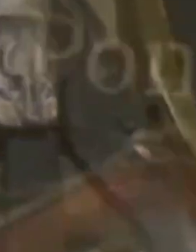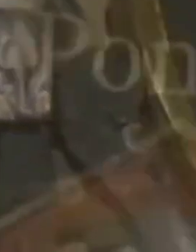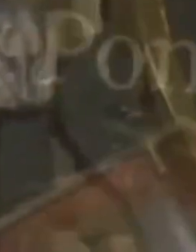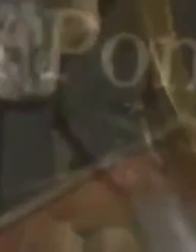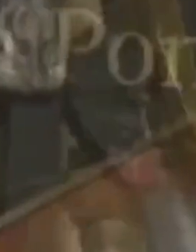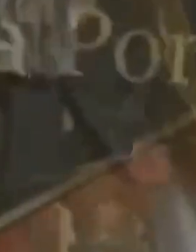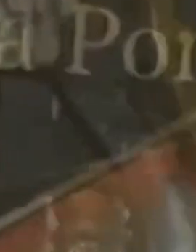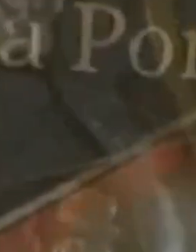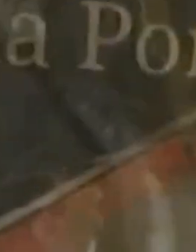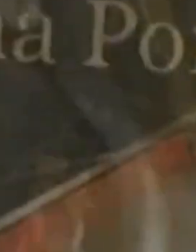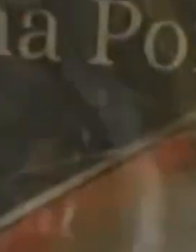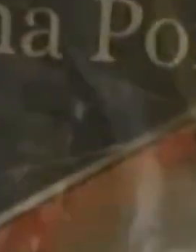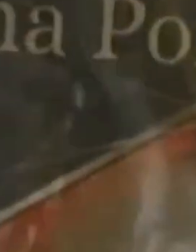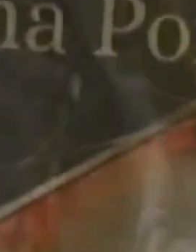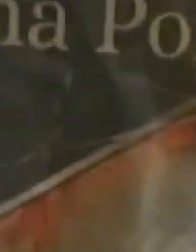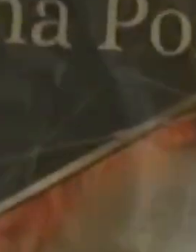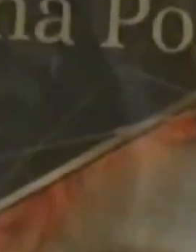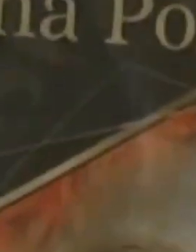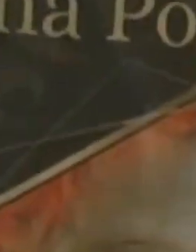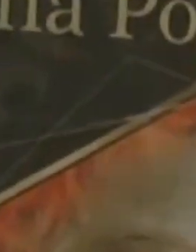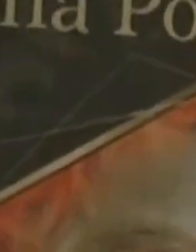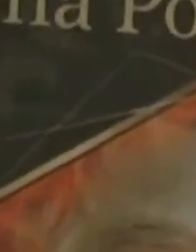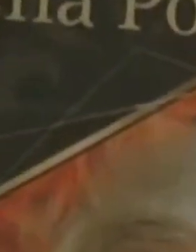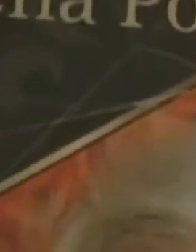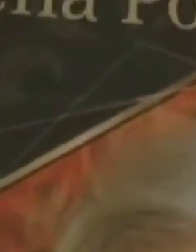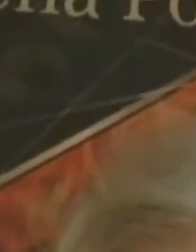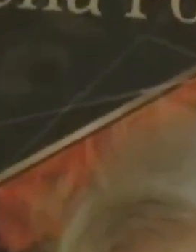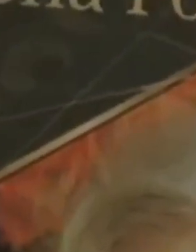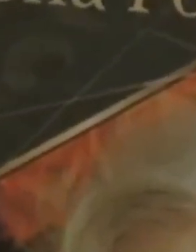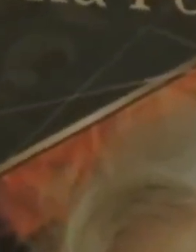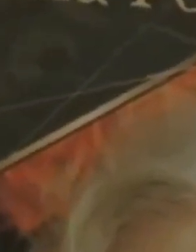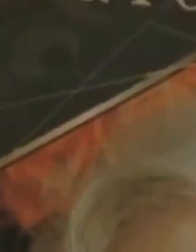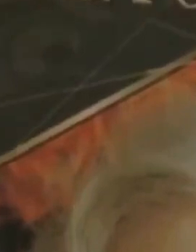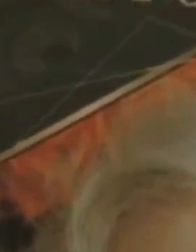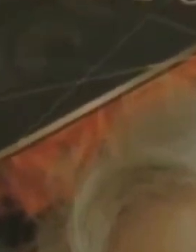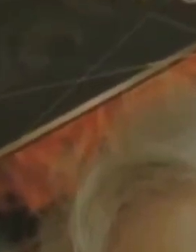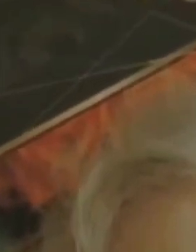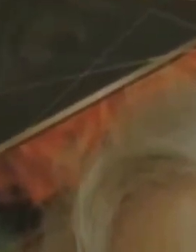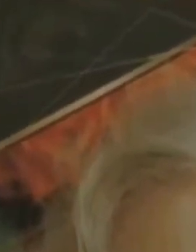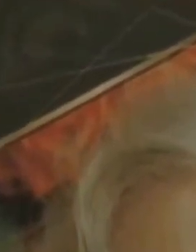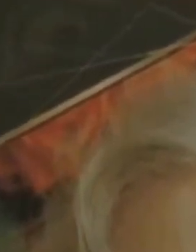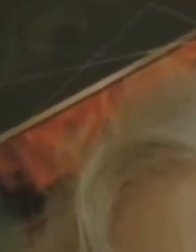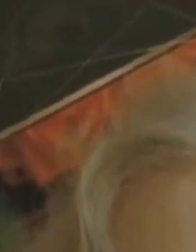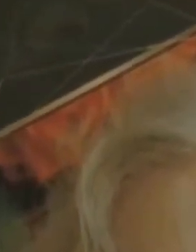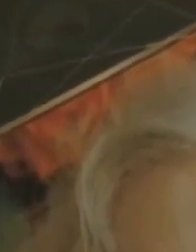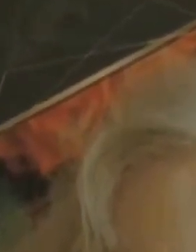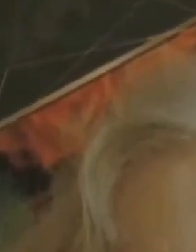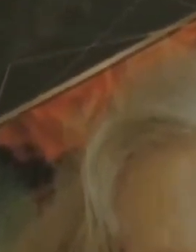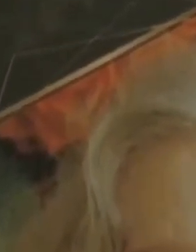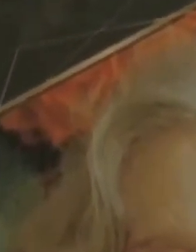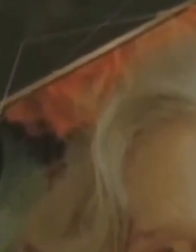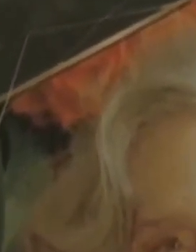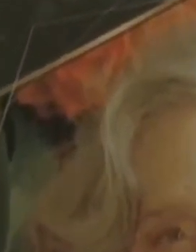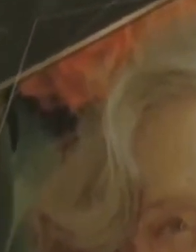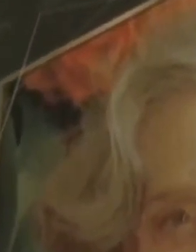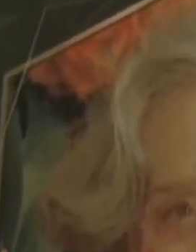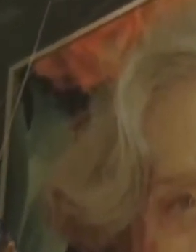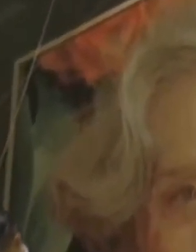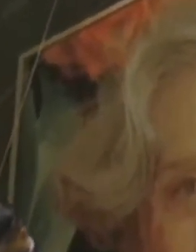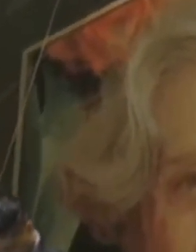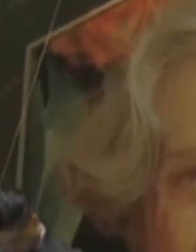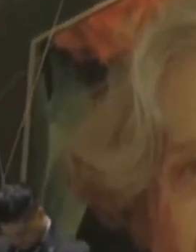que ocurre en nuestro país, en su intervención precisamente al momento de recibir esta medalla de